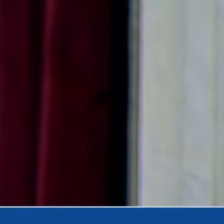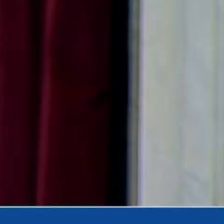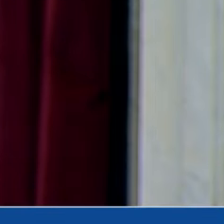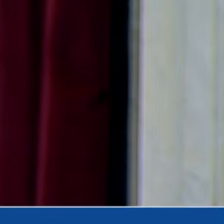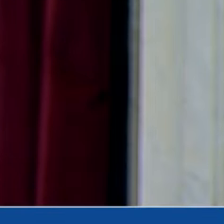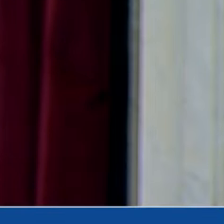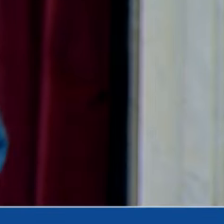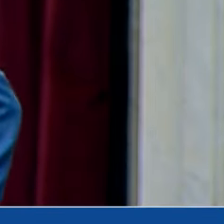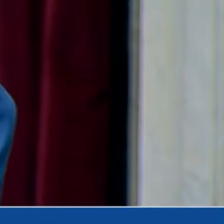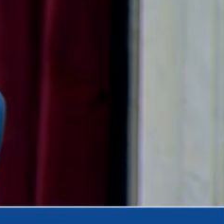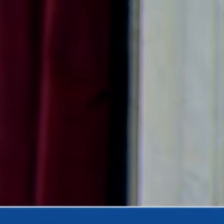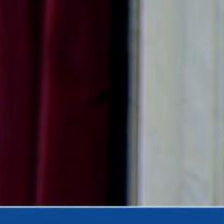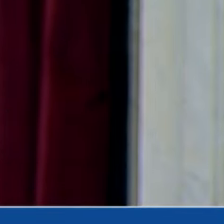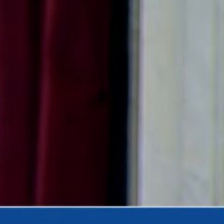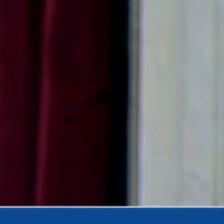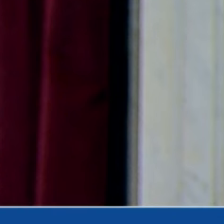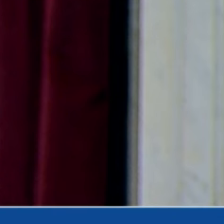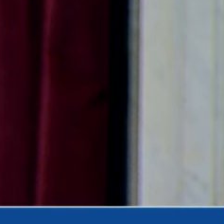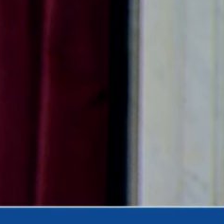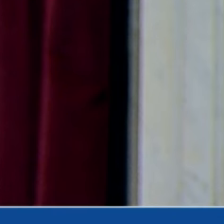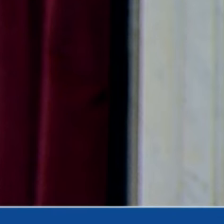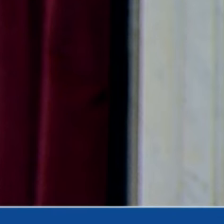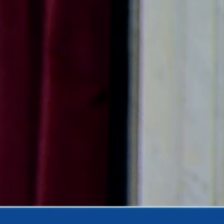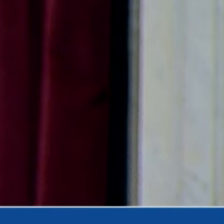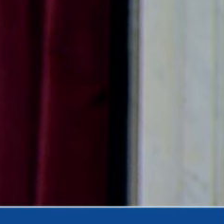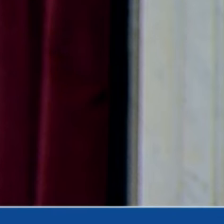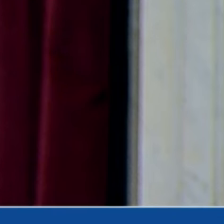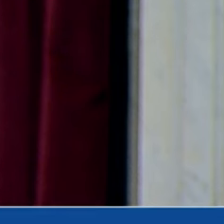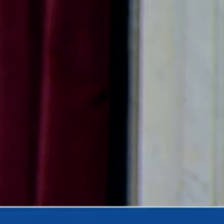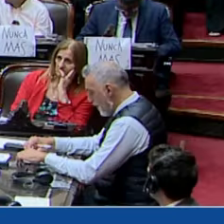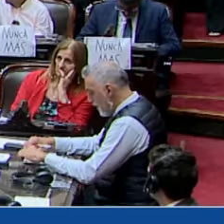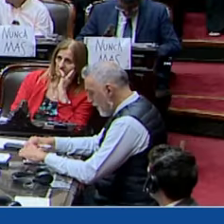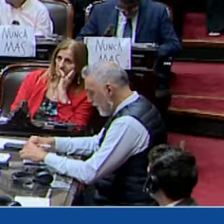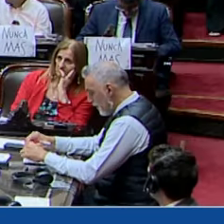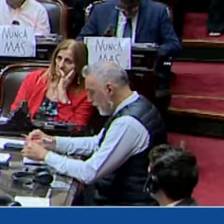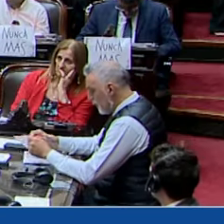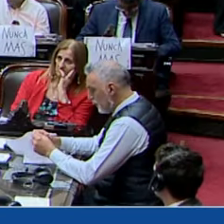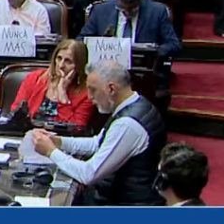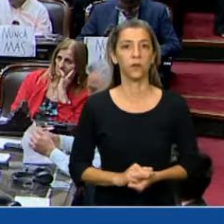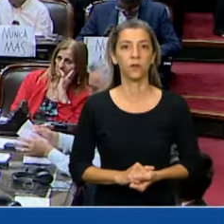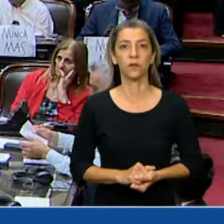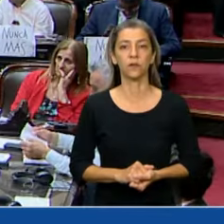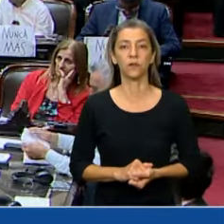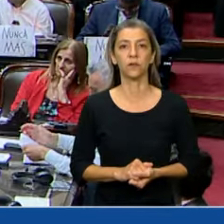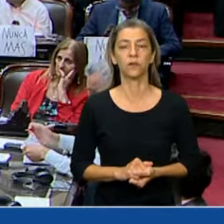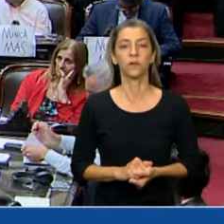uso de la palabra la diputada por la provincia de Buenos Aires Karina bfi Muchas gracias señor